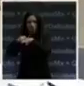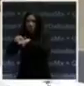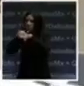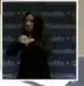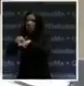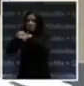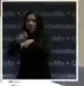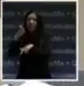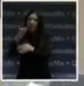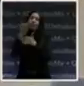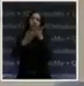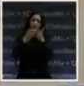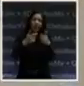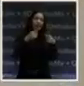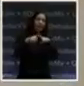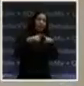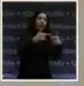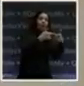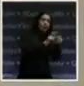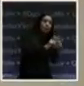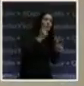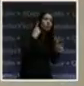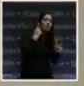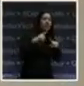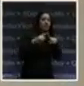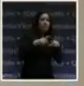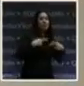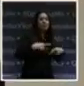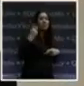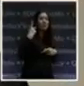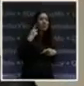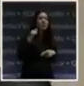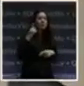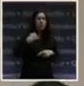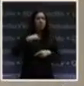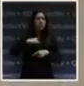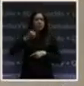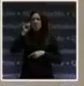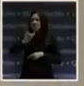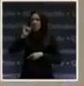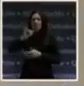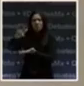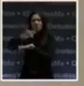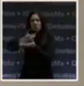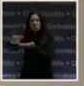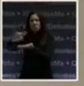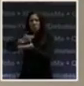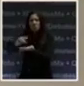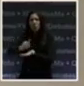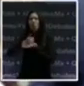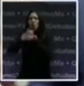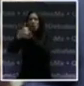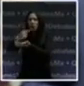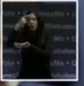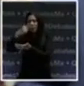muchísimo a los partidos y a los políticos de siempre. Van a encontrar todo el apoyo, todo el respaldo para que se llegue ya a